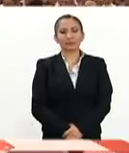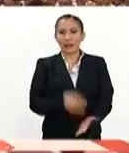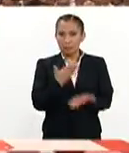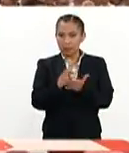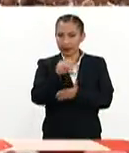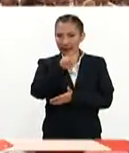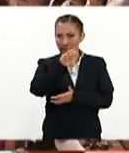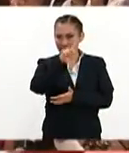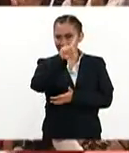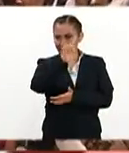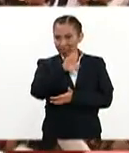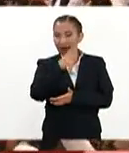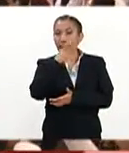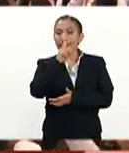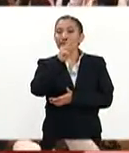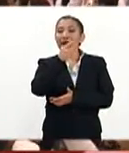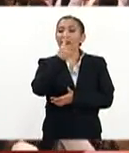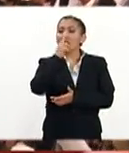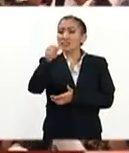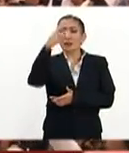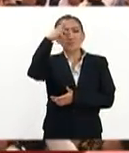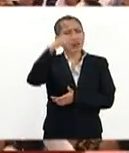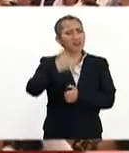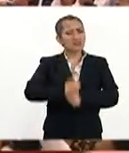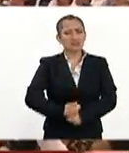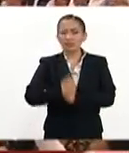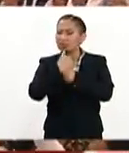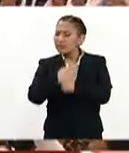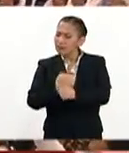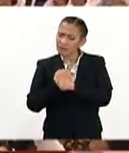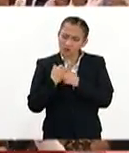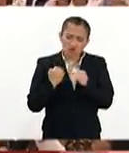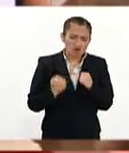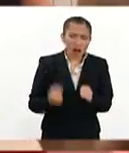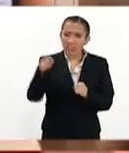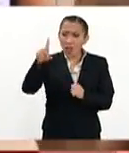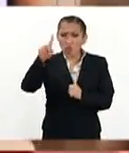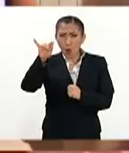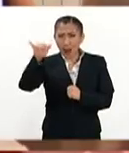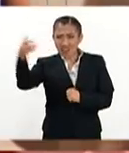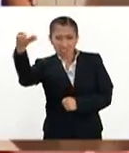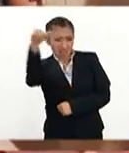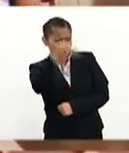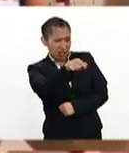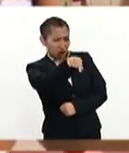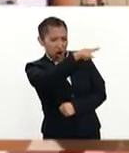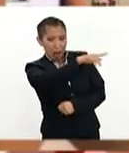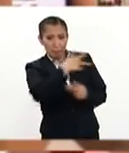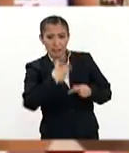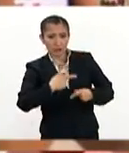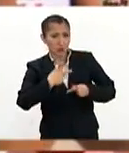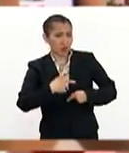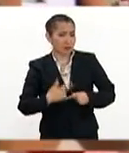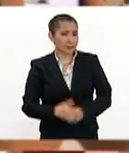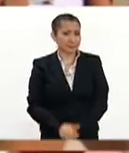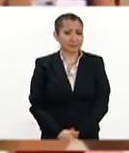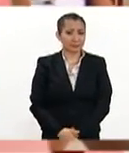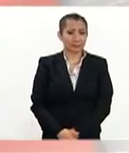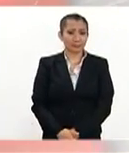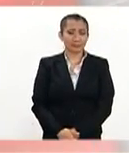Por su parte, José Antonio Meade del PRI dijo que a México le duele profundamente que Javier Duarte haya traicionado a la población.